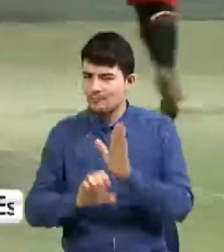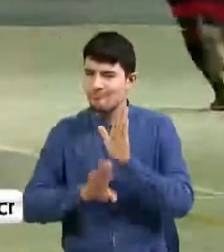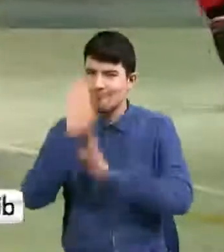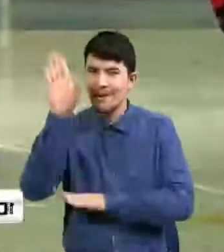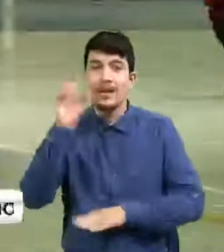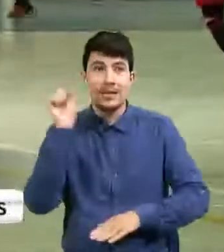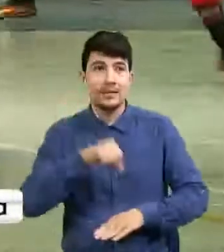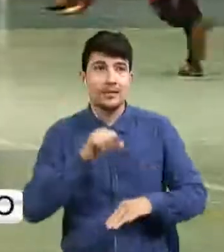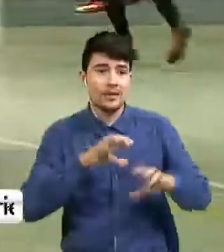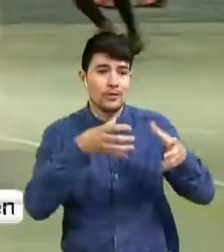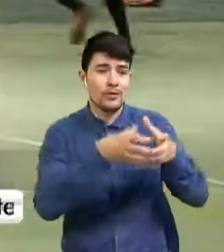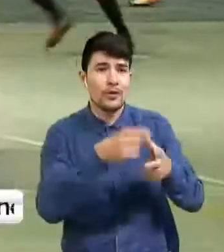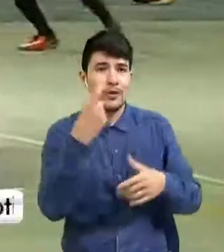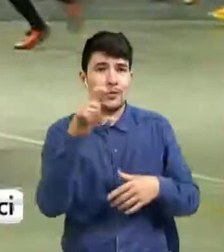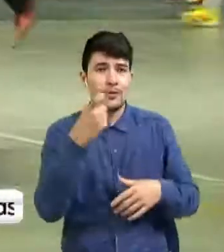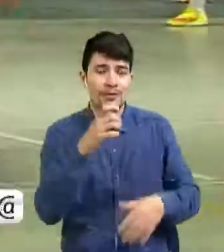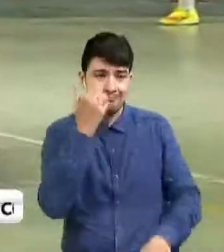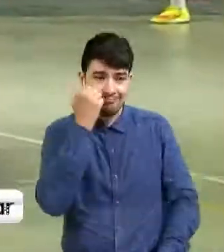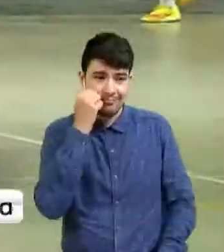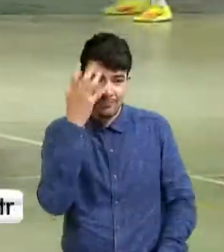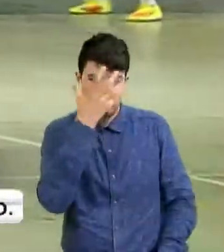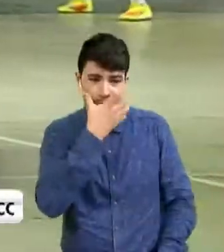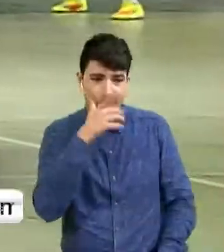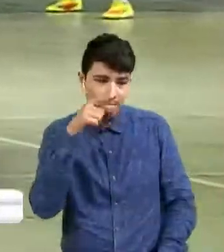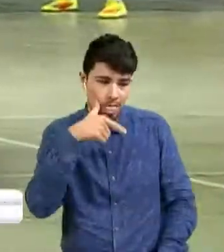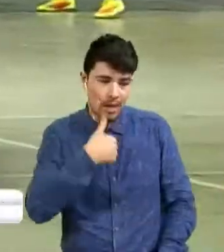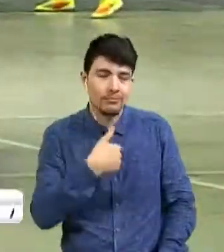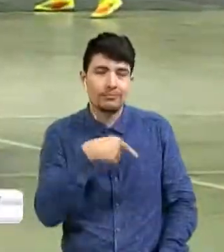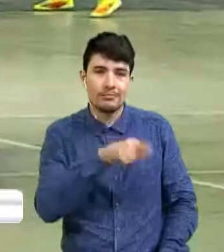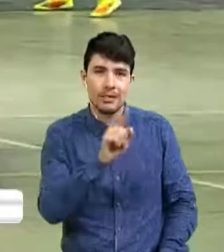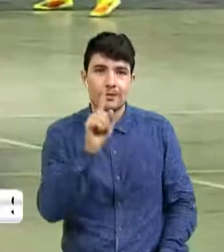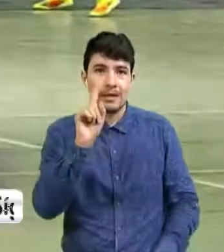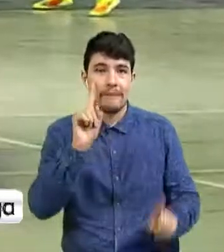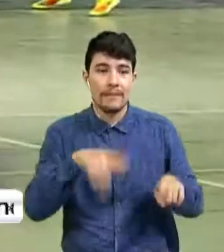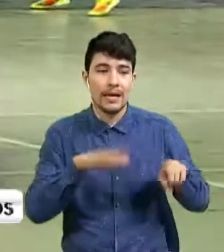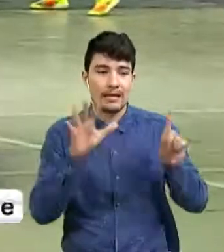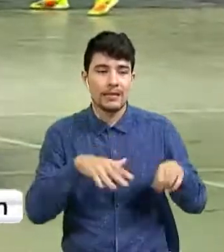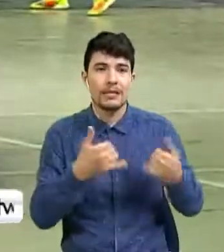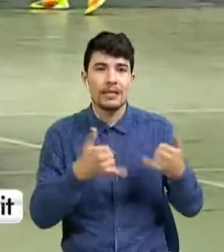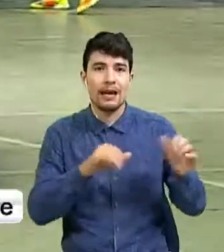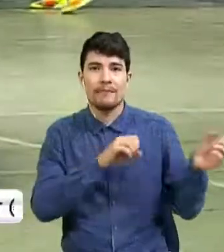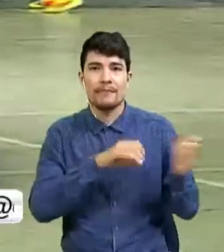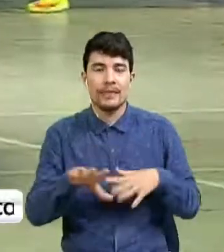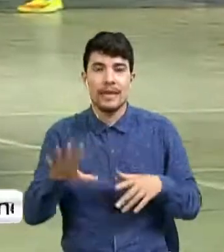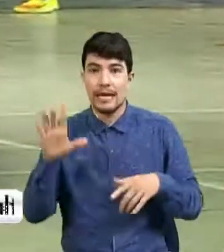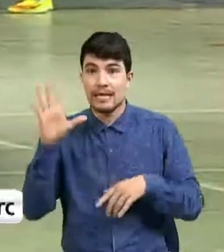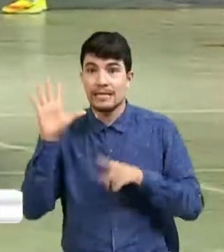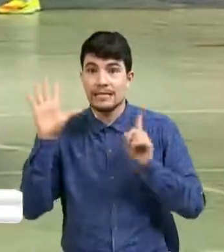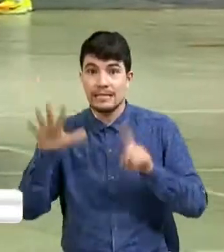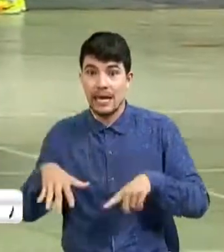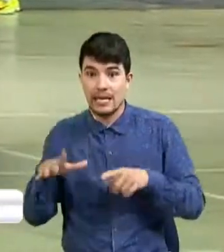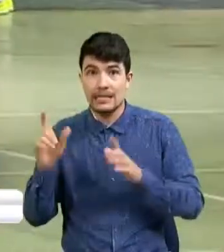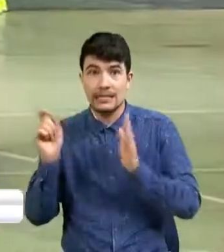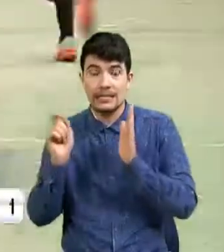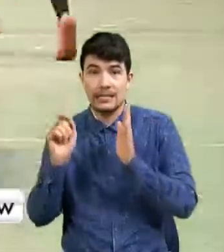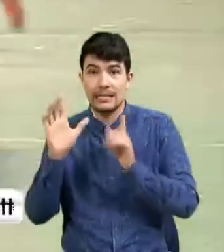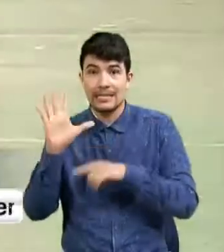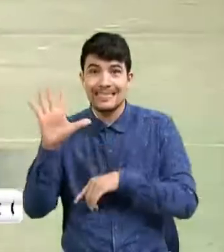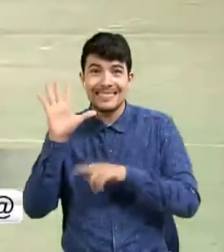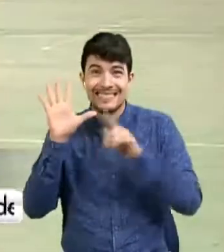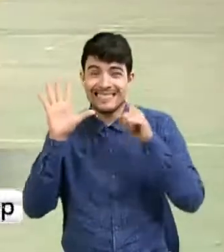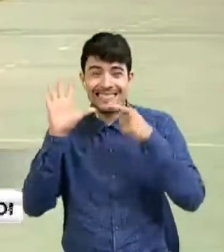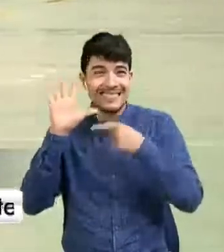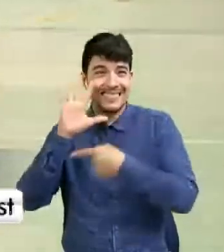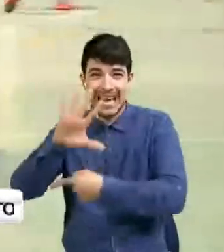local la tristeza y el desazón reflejaron la impotencia en un semestre para el olvido en seis presentaciones el cúcuta lista perdió en cinco